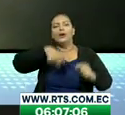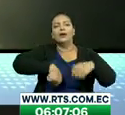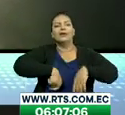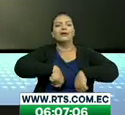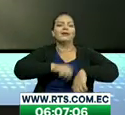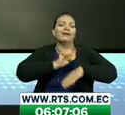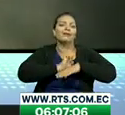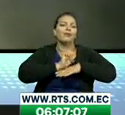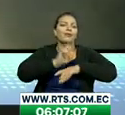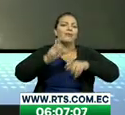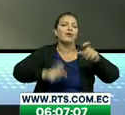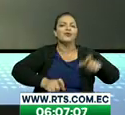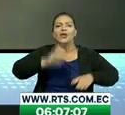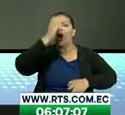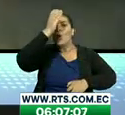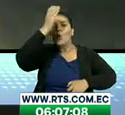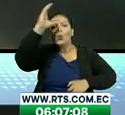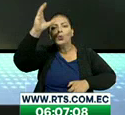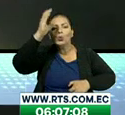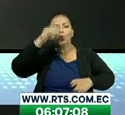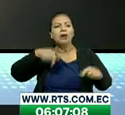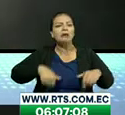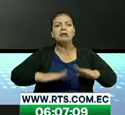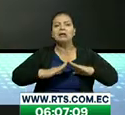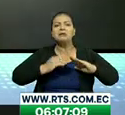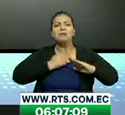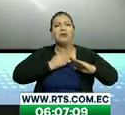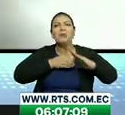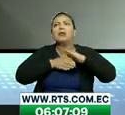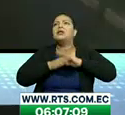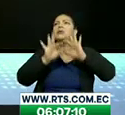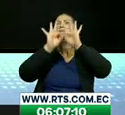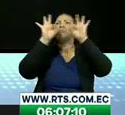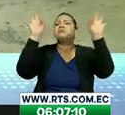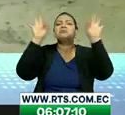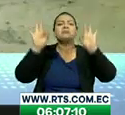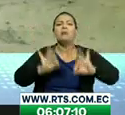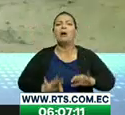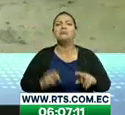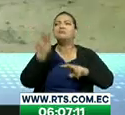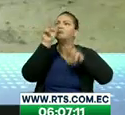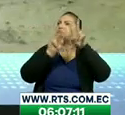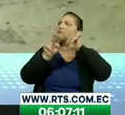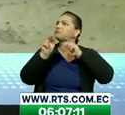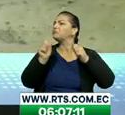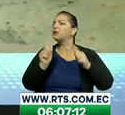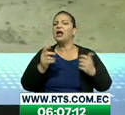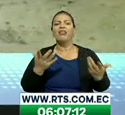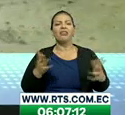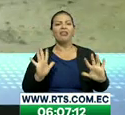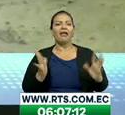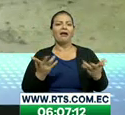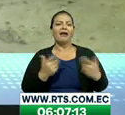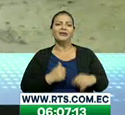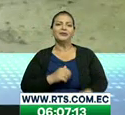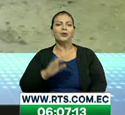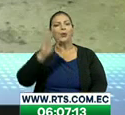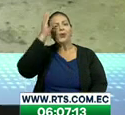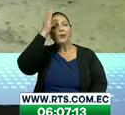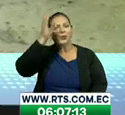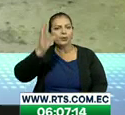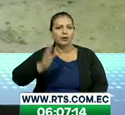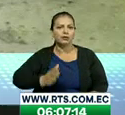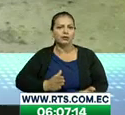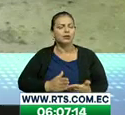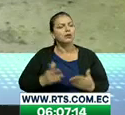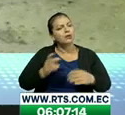amigo Edgar Echoe, más conocido como MacGyver, que le puse. MacGyver. Para que me vaya a revisarme esos cables, ya me dio miedo ya. Muy bien, perfecto. Me dio miedo, así que MacGyver,